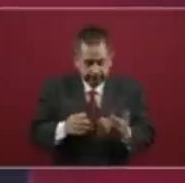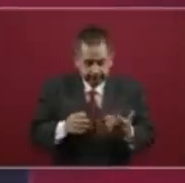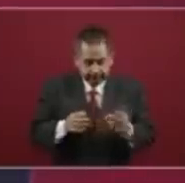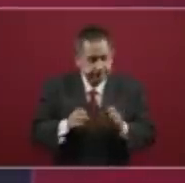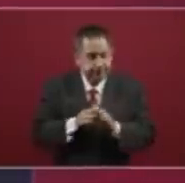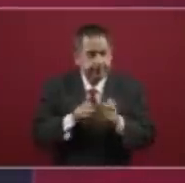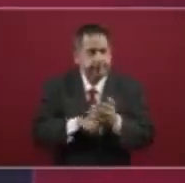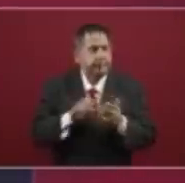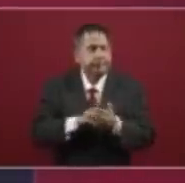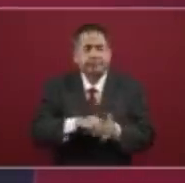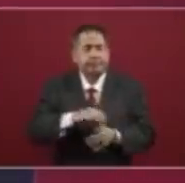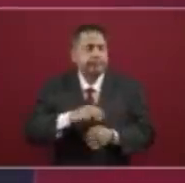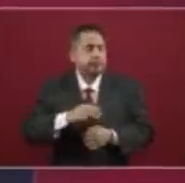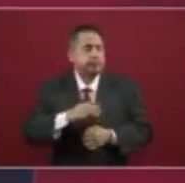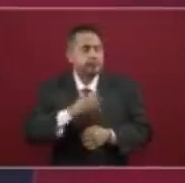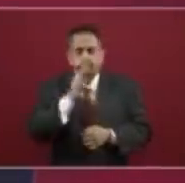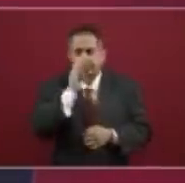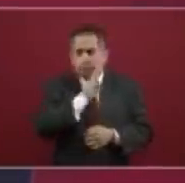Mazatlán